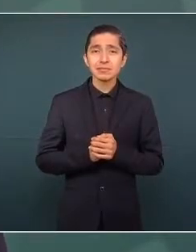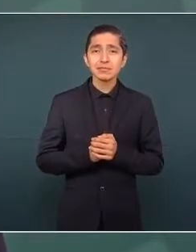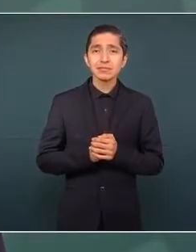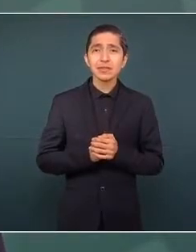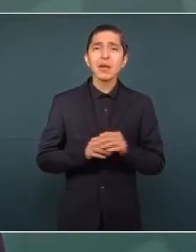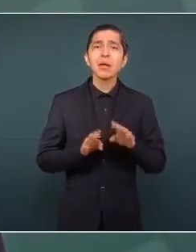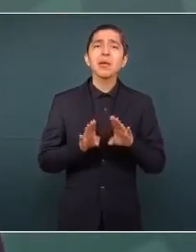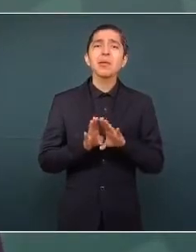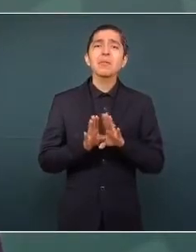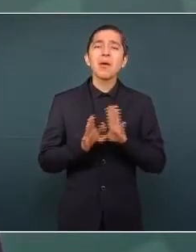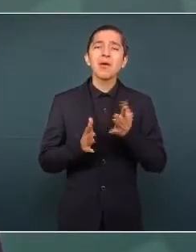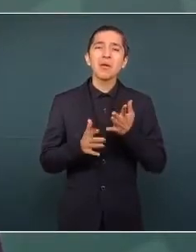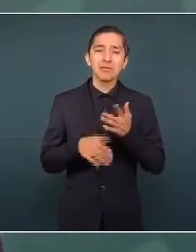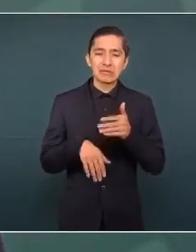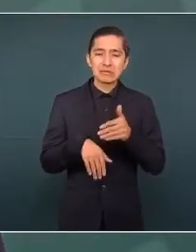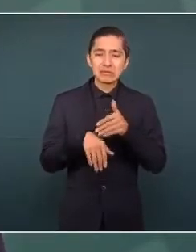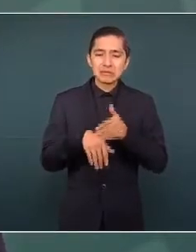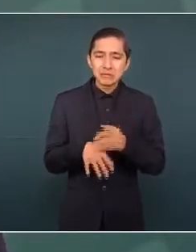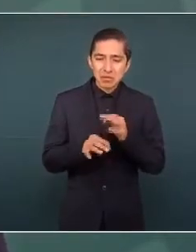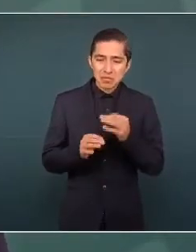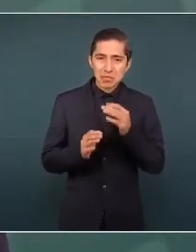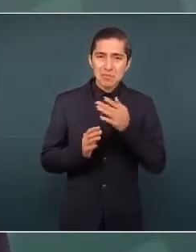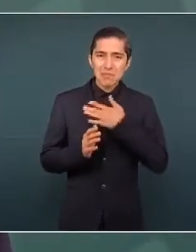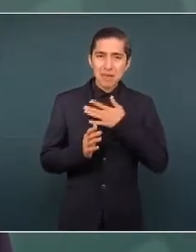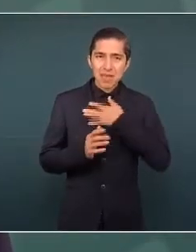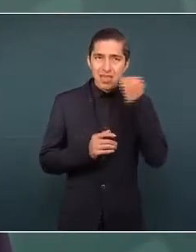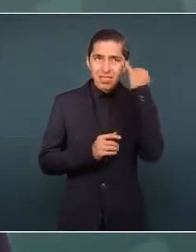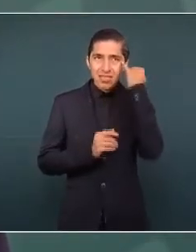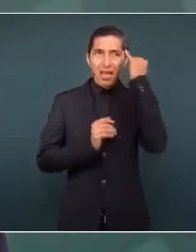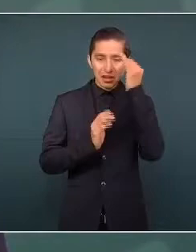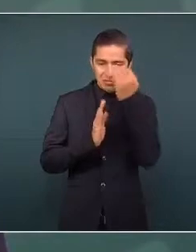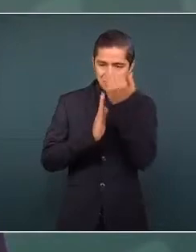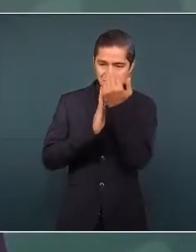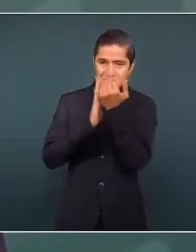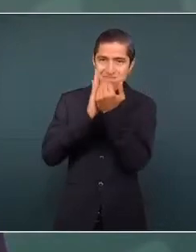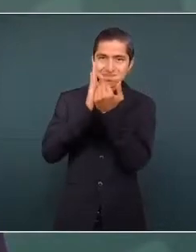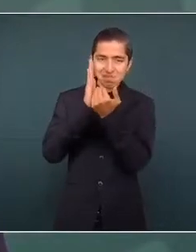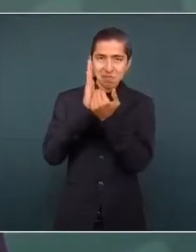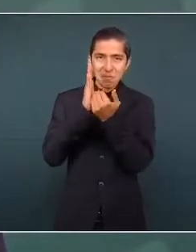con apego a principios, con apego a ideales.